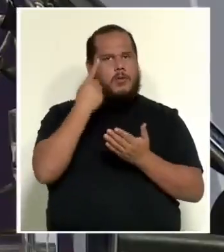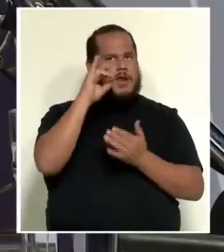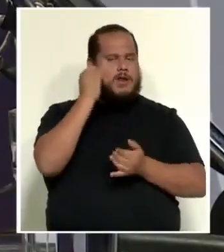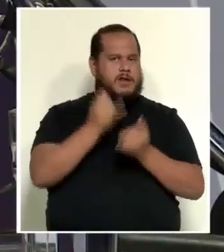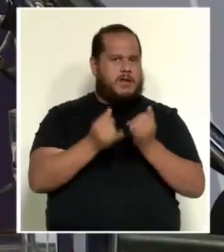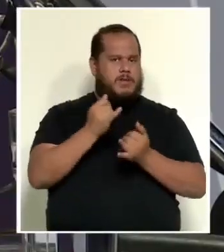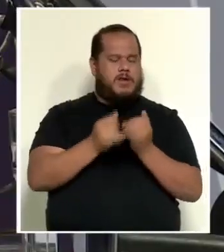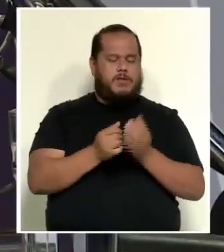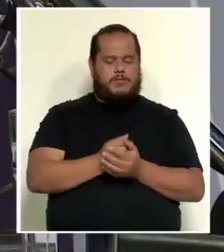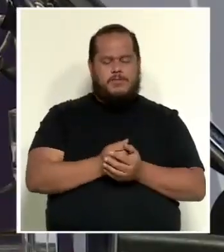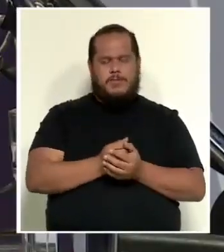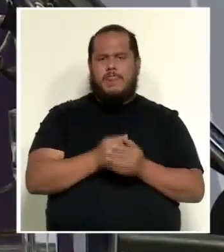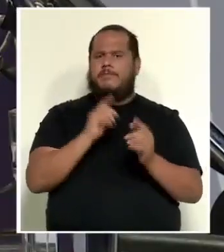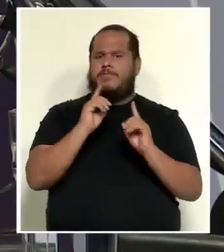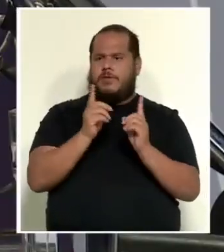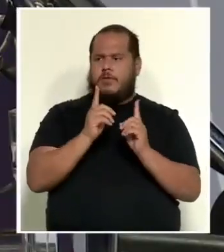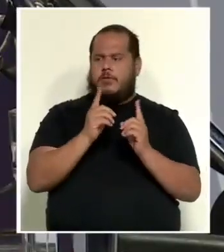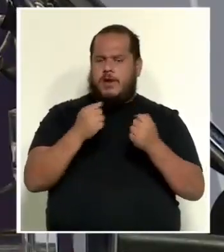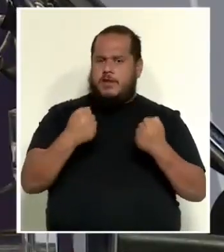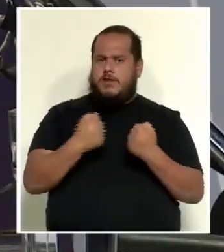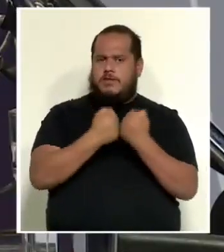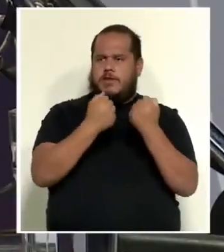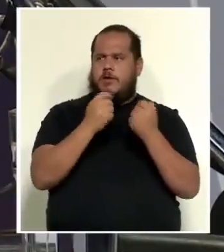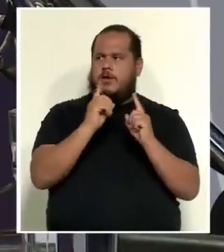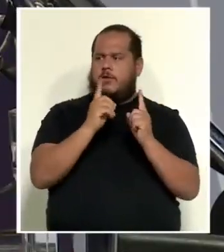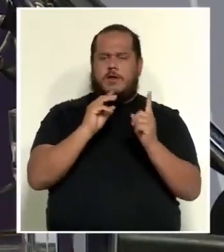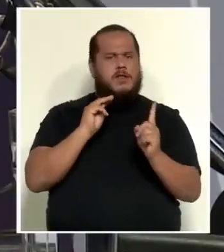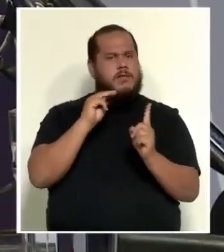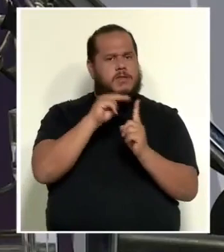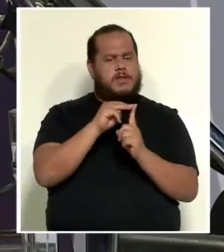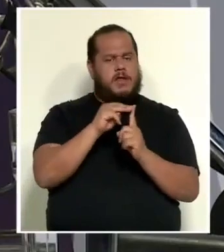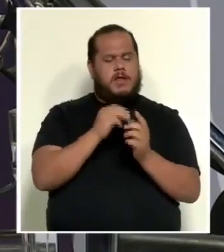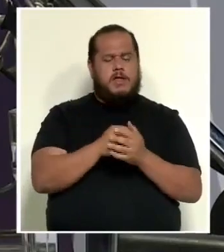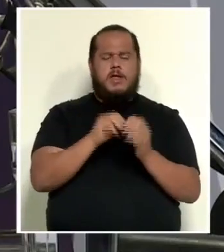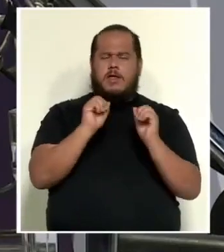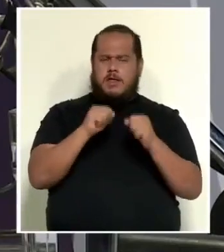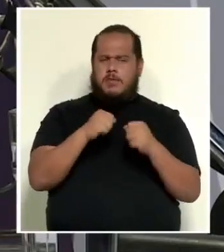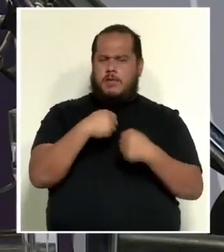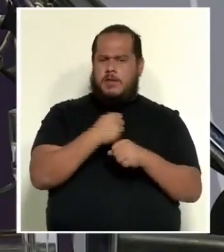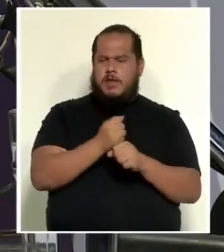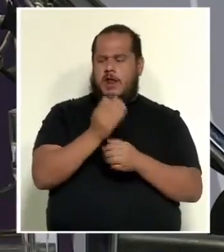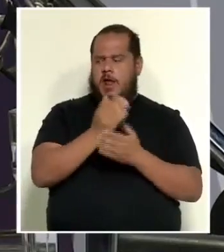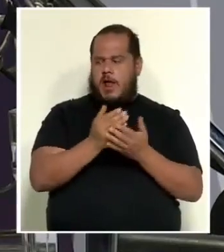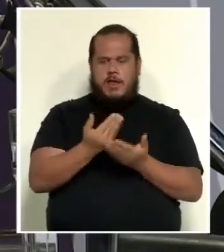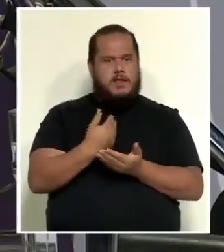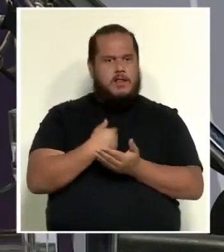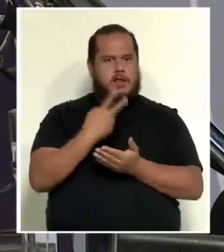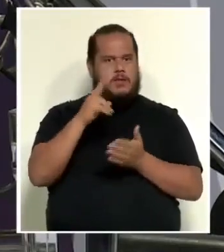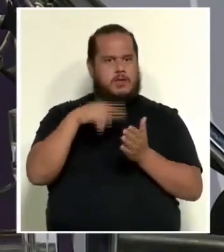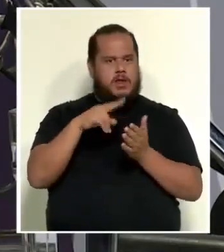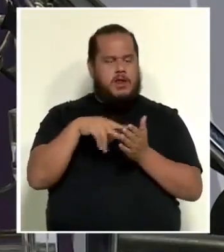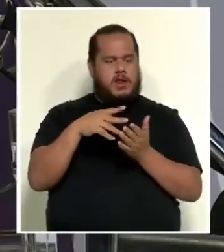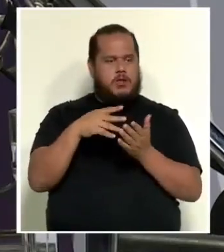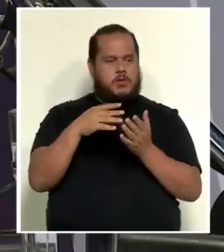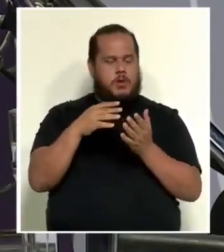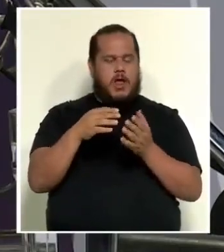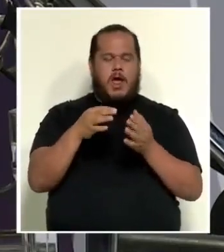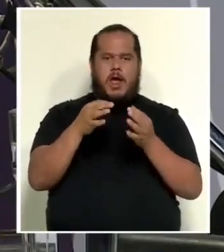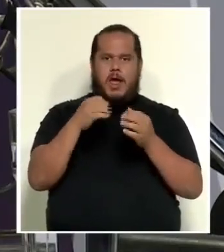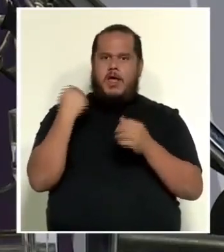terminando, ¿cuál es el desafío y cuál es el mensaje que puede hacer alguien que tiene una lectura fina de